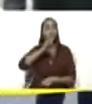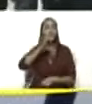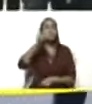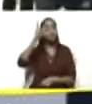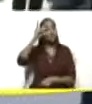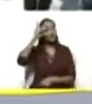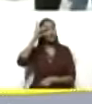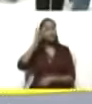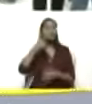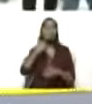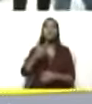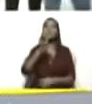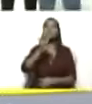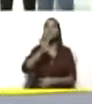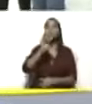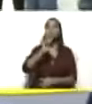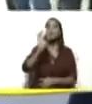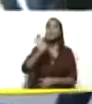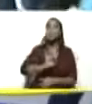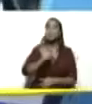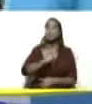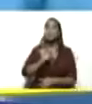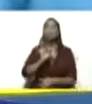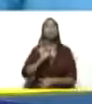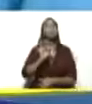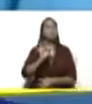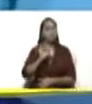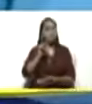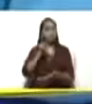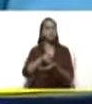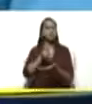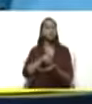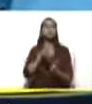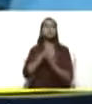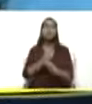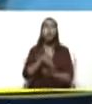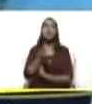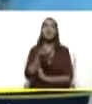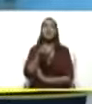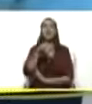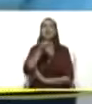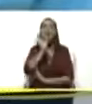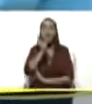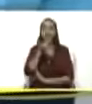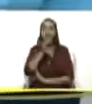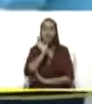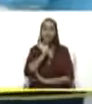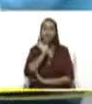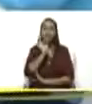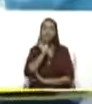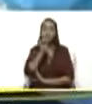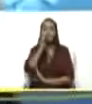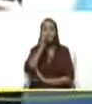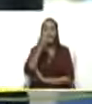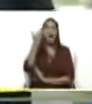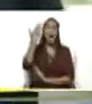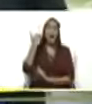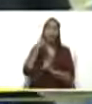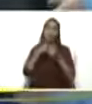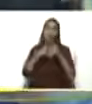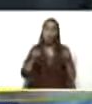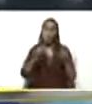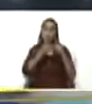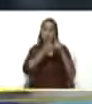incremento del 50% en la participación de productores de café respecto al año anterior, respecto al año